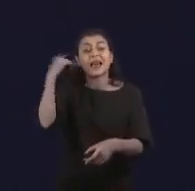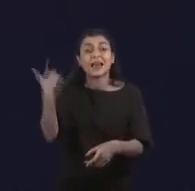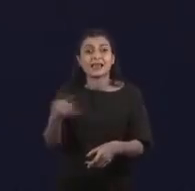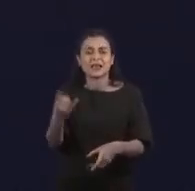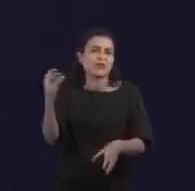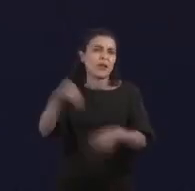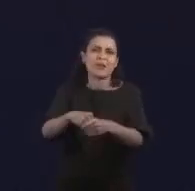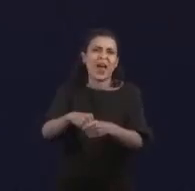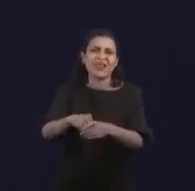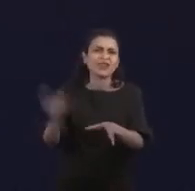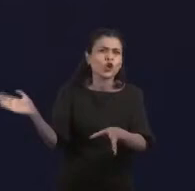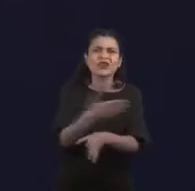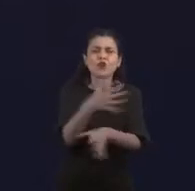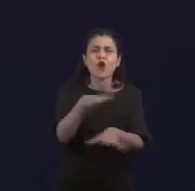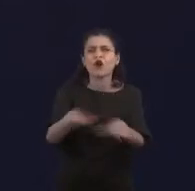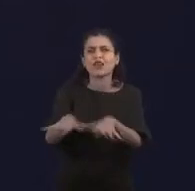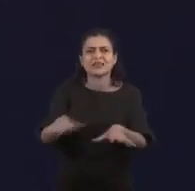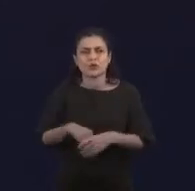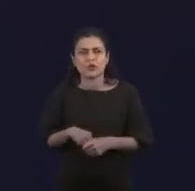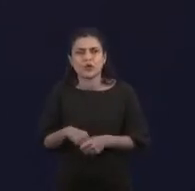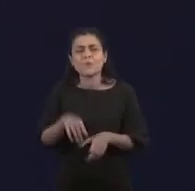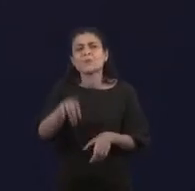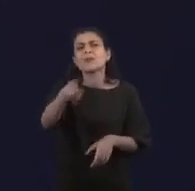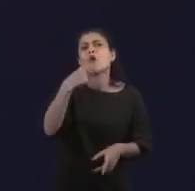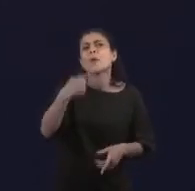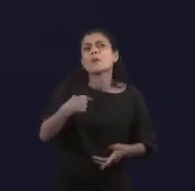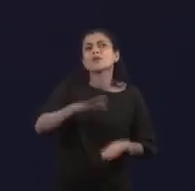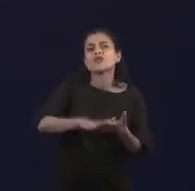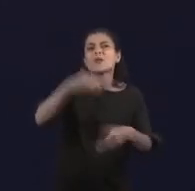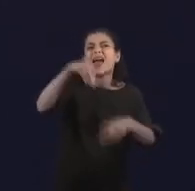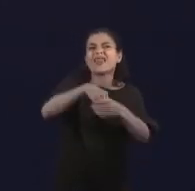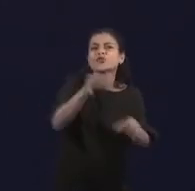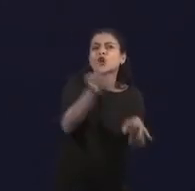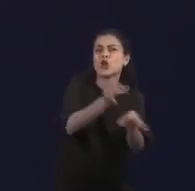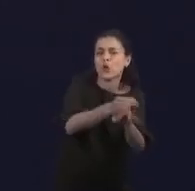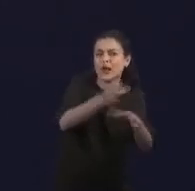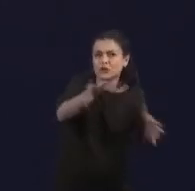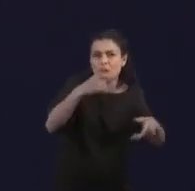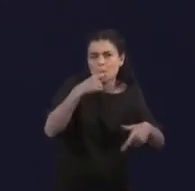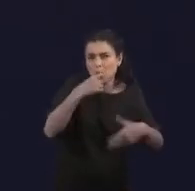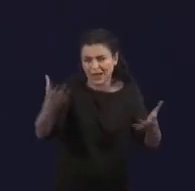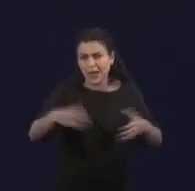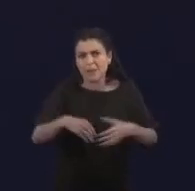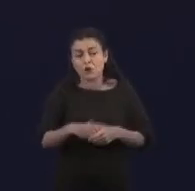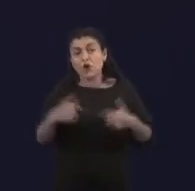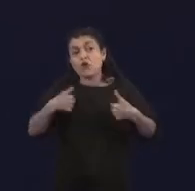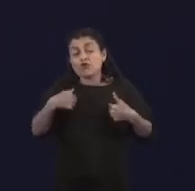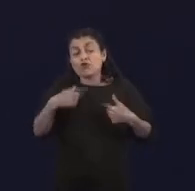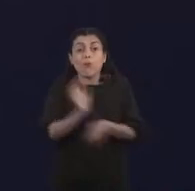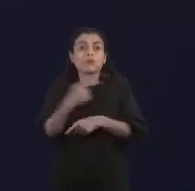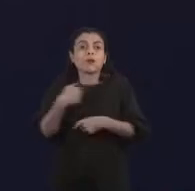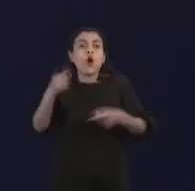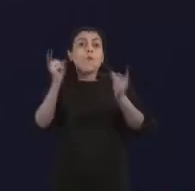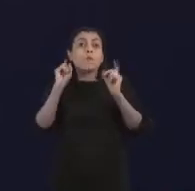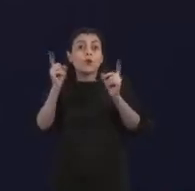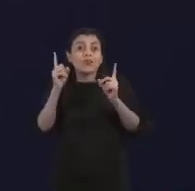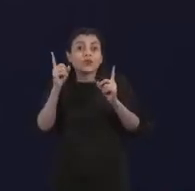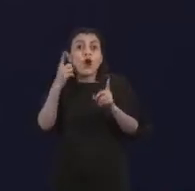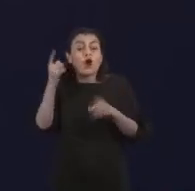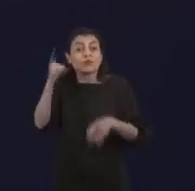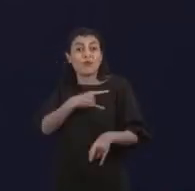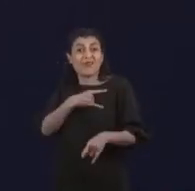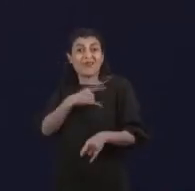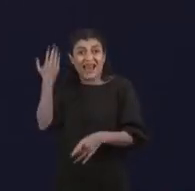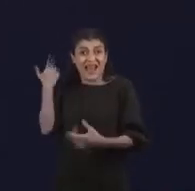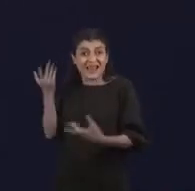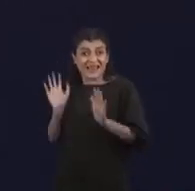Porque hoy vos hablás de inteligencia artificial en la educación y a mí como docente en la universidad me